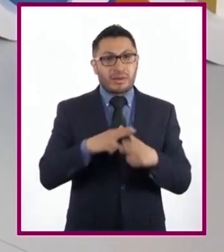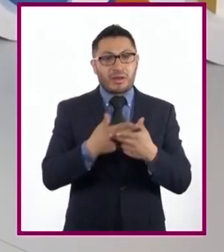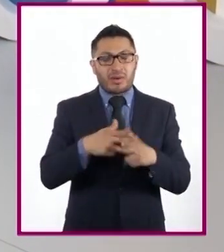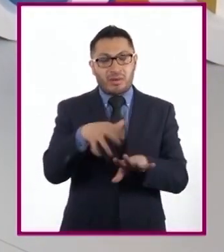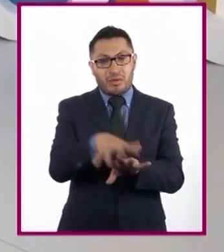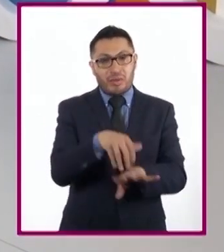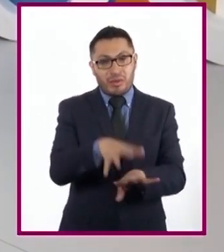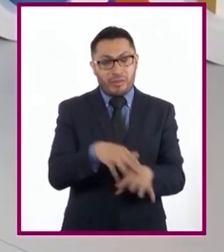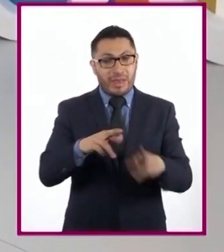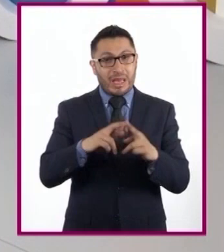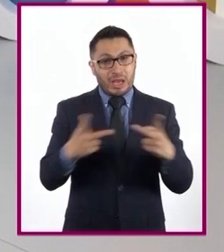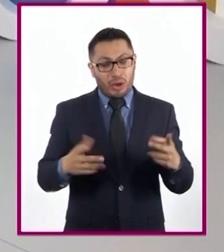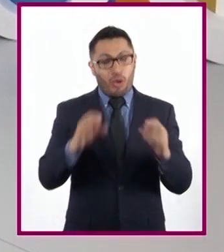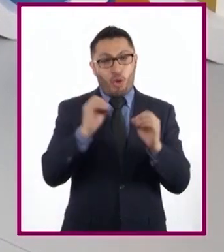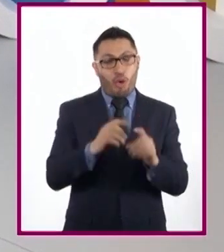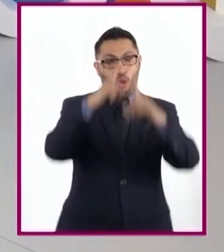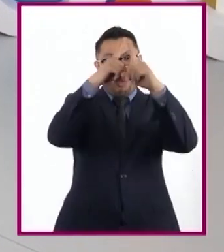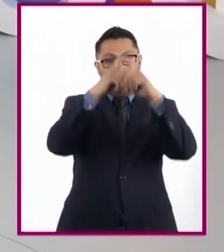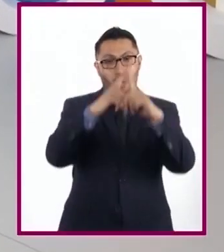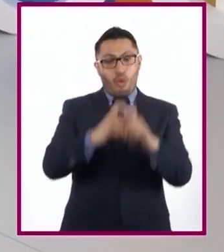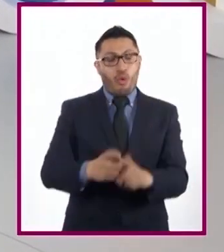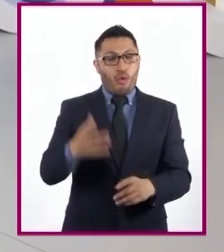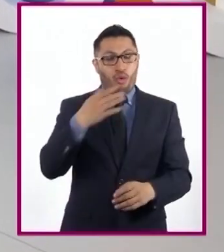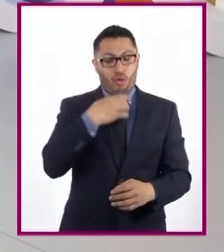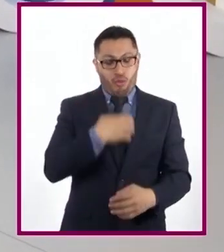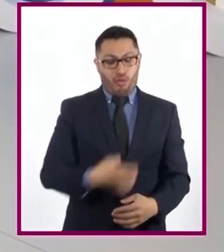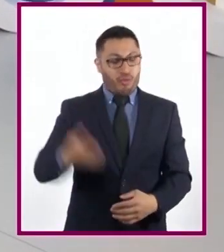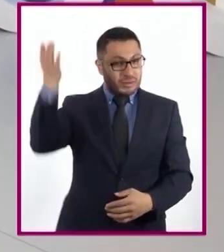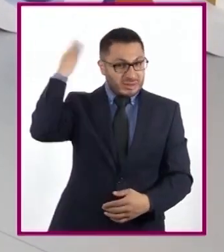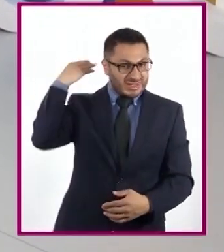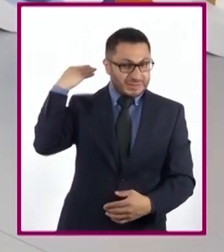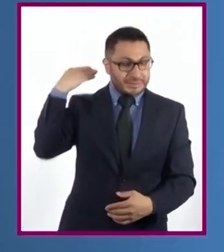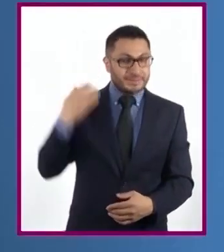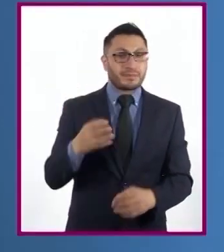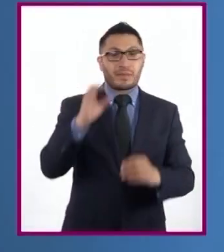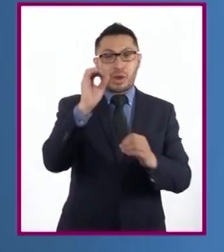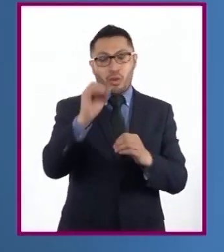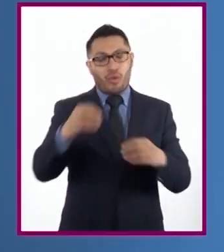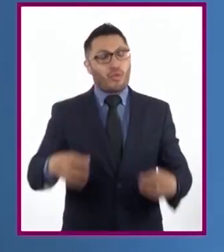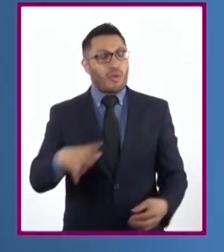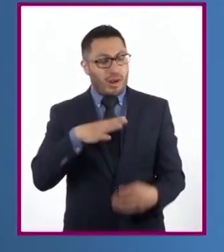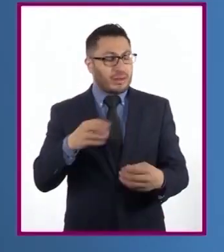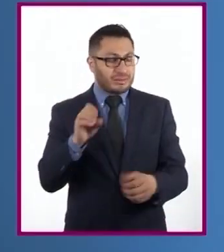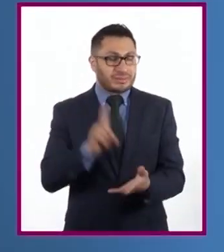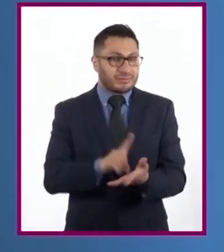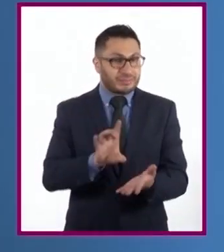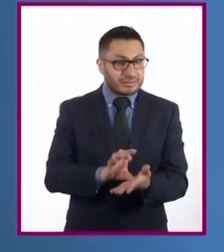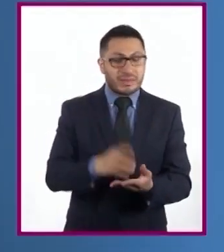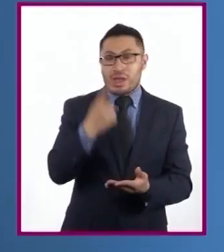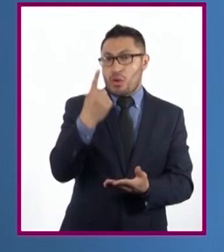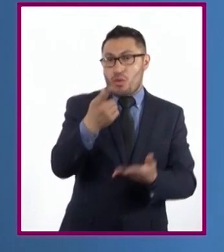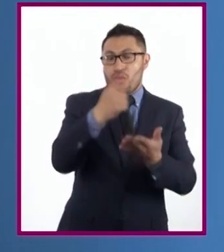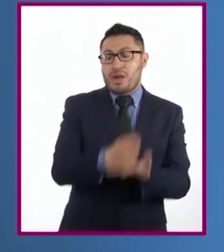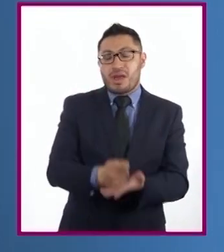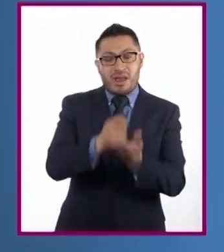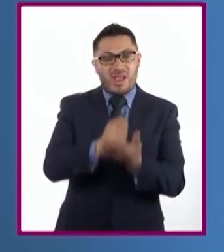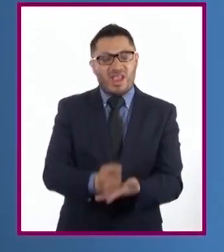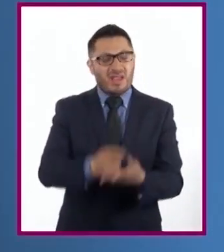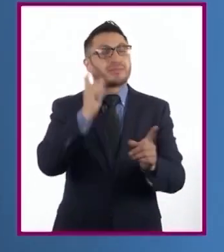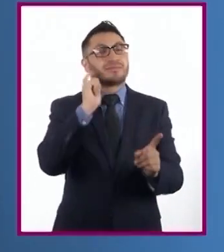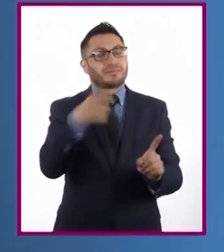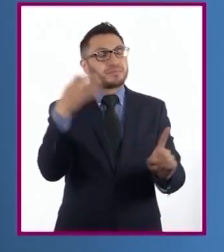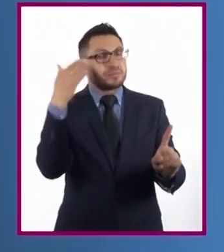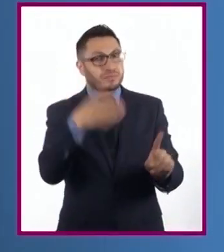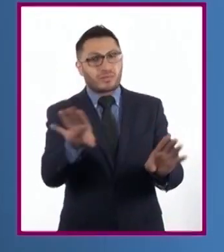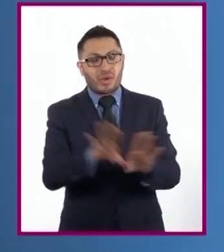pie o la columna, o bien que viven con alguna discapacidad. Una de estas terapias consiste en apoyarse